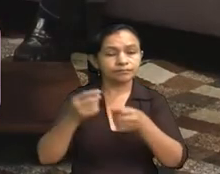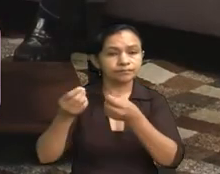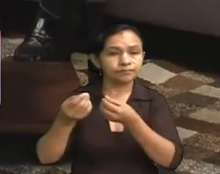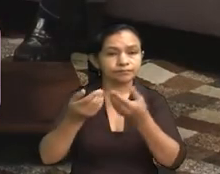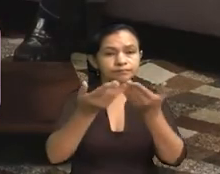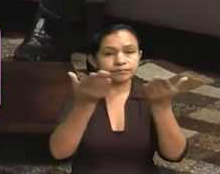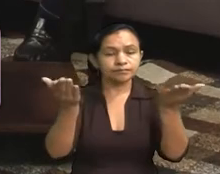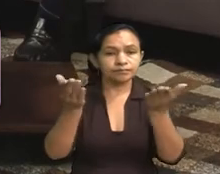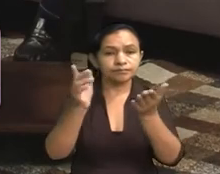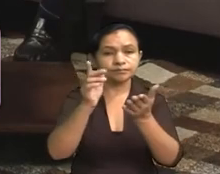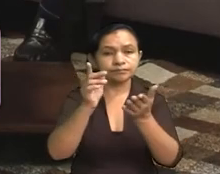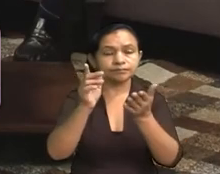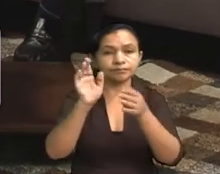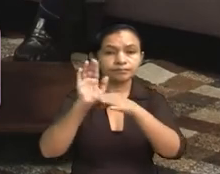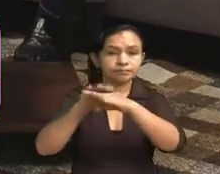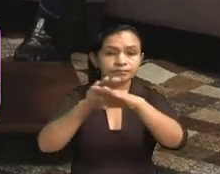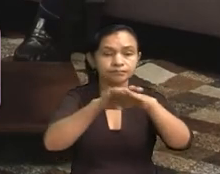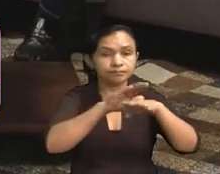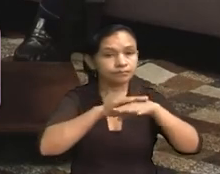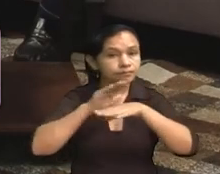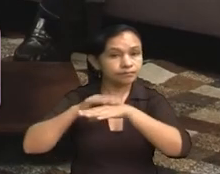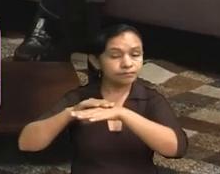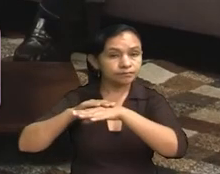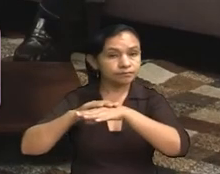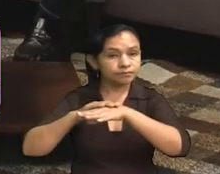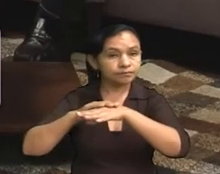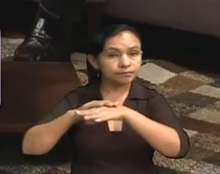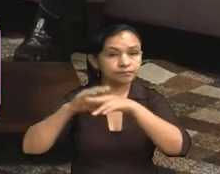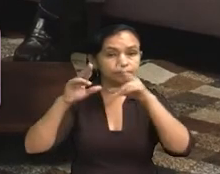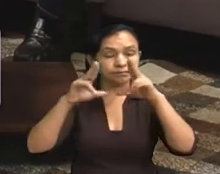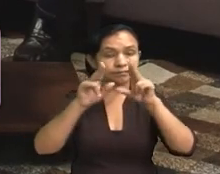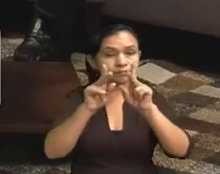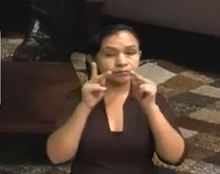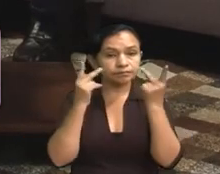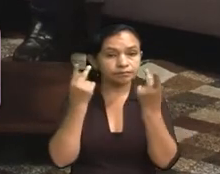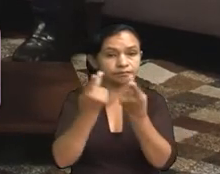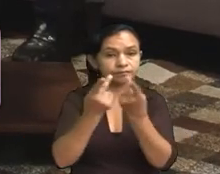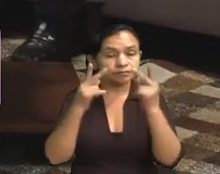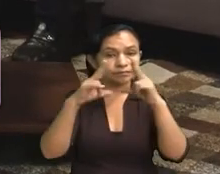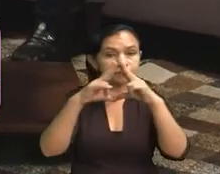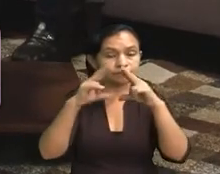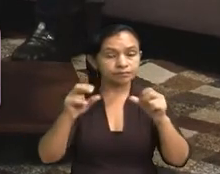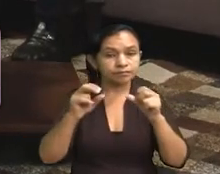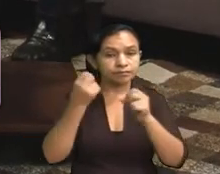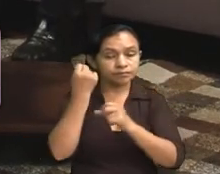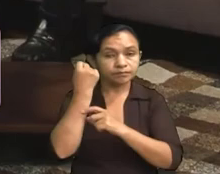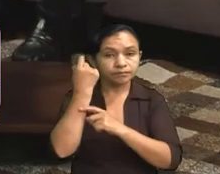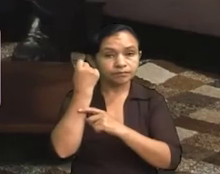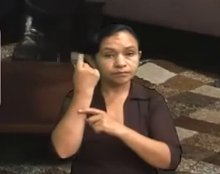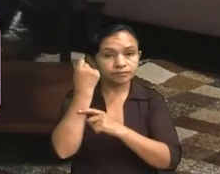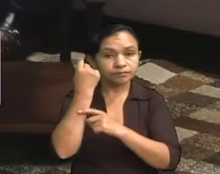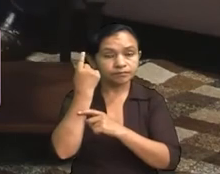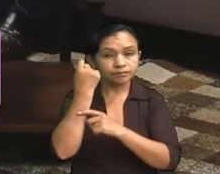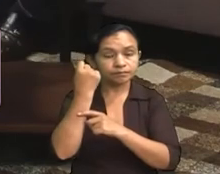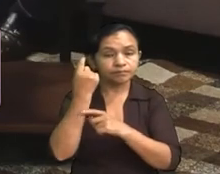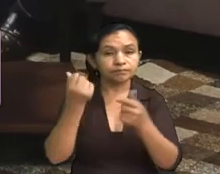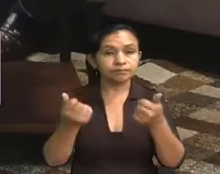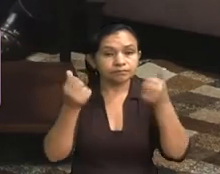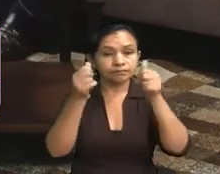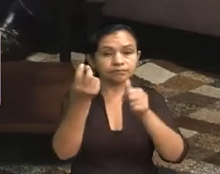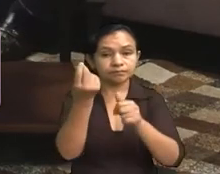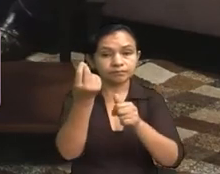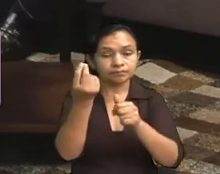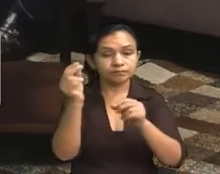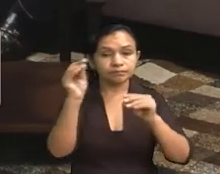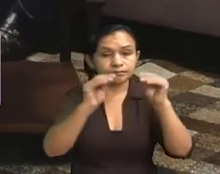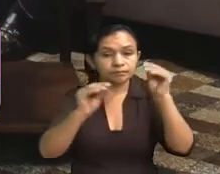alcanza. ¿Nos puede hacer un llamado precisamente a nuestro pueblo a partir de ese entendimiento y de esa consolidación de la economía